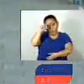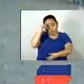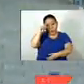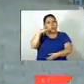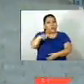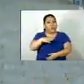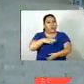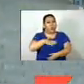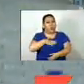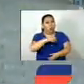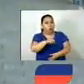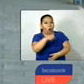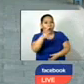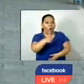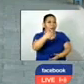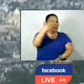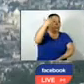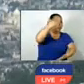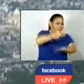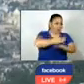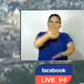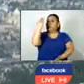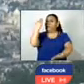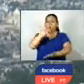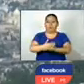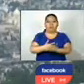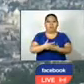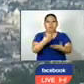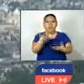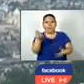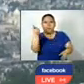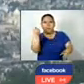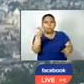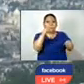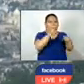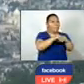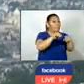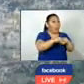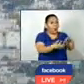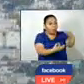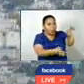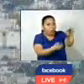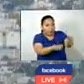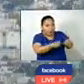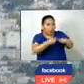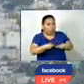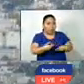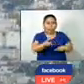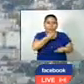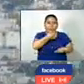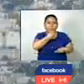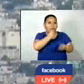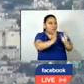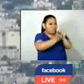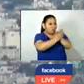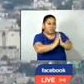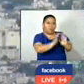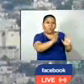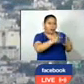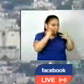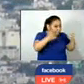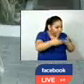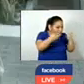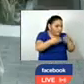tienen otros obstáculos. Por ejemplo, muchos bancos no les proporcionan la información cuando la solicitan para la